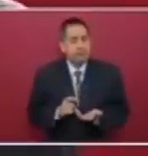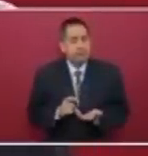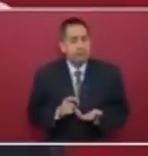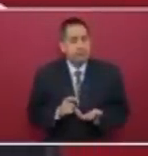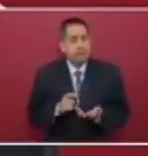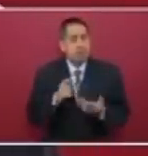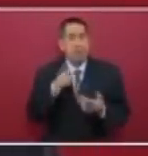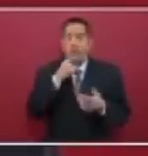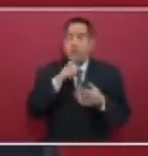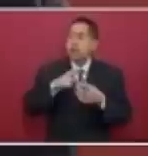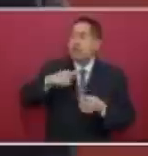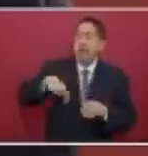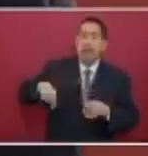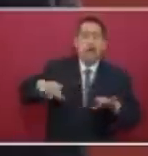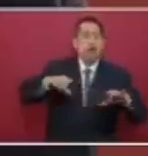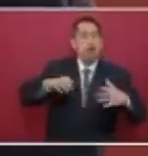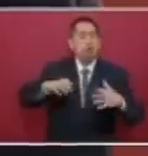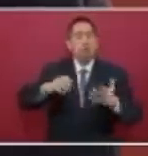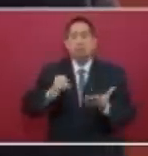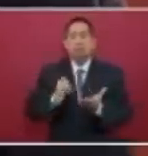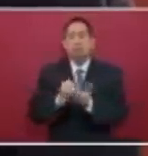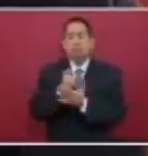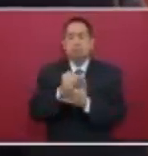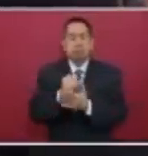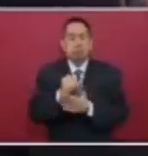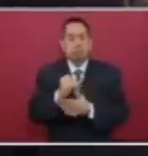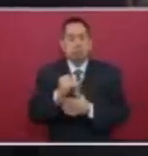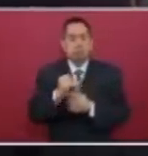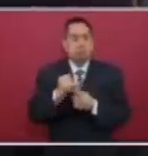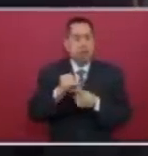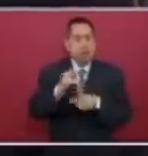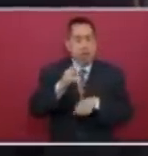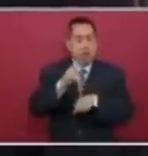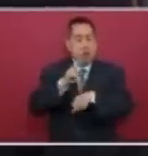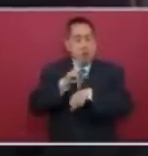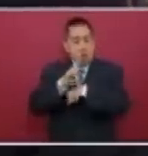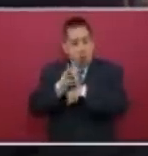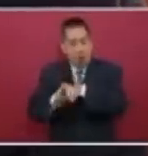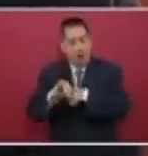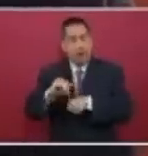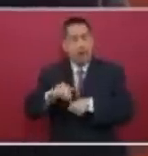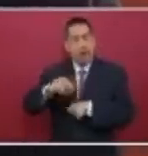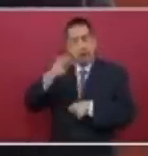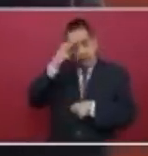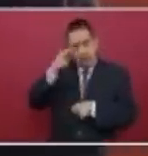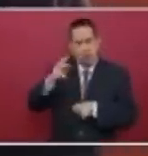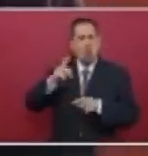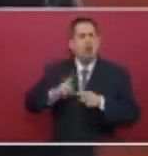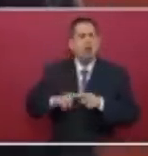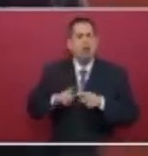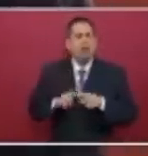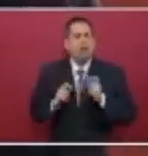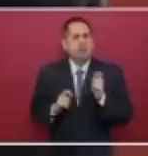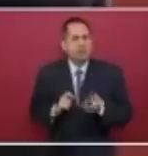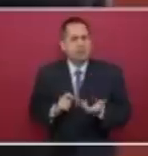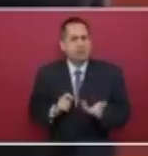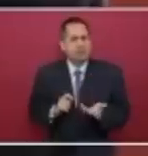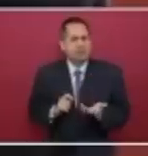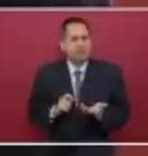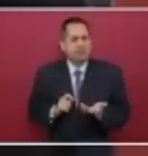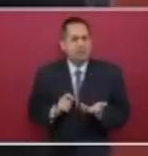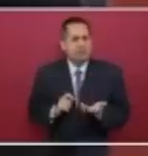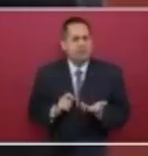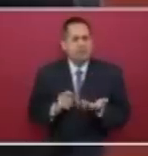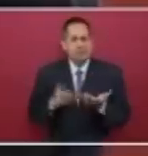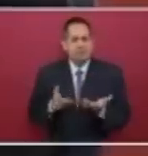disposición de uruguay y de mexico aquí se